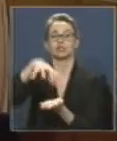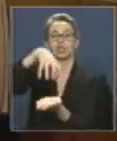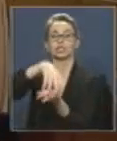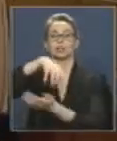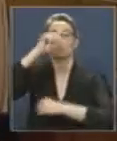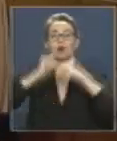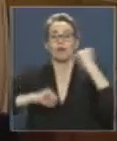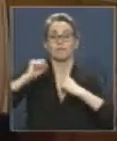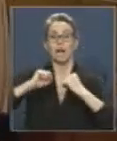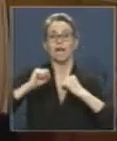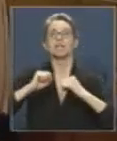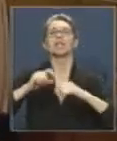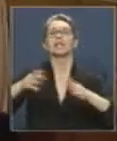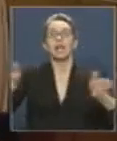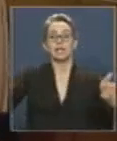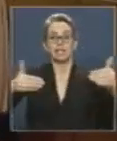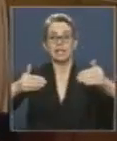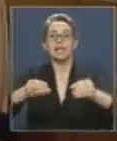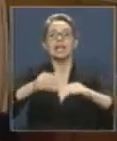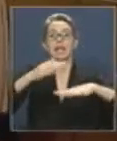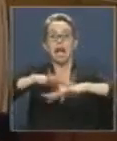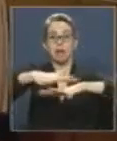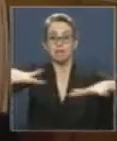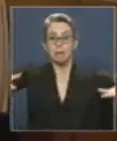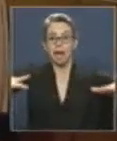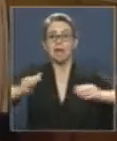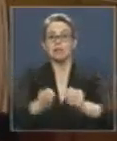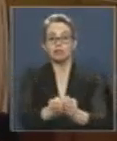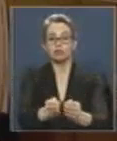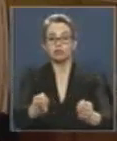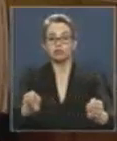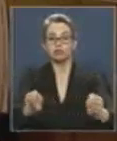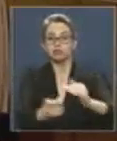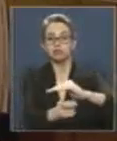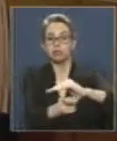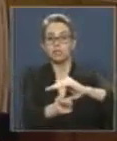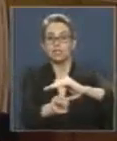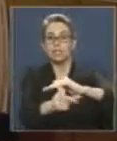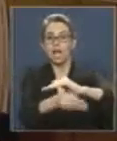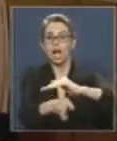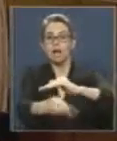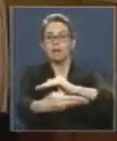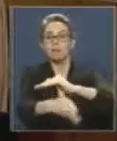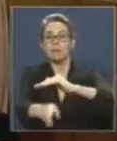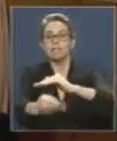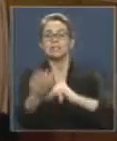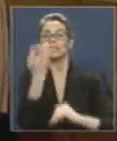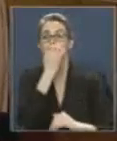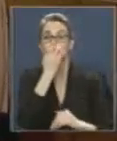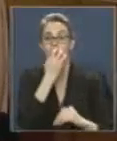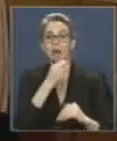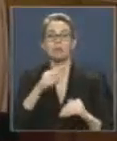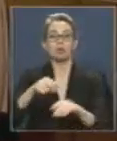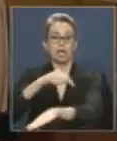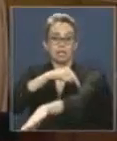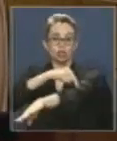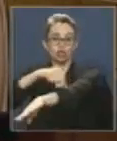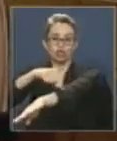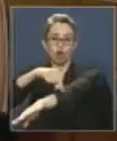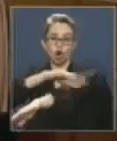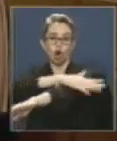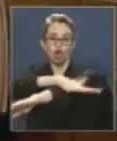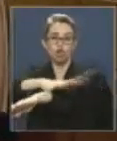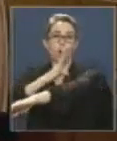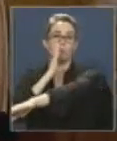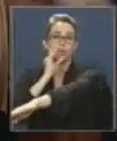de centrales de criadero y producción de salmones en la región del Biobío, considerando la totalidad del territorio de su borde costero